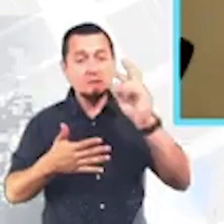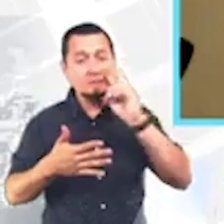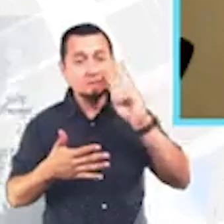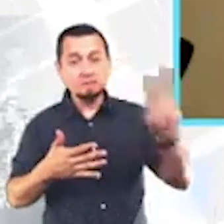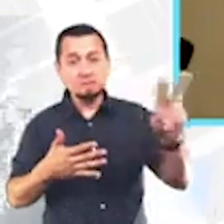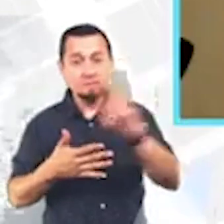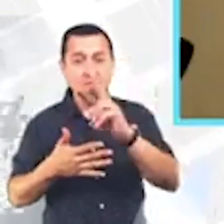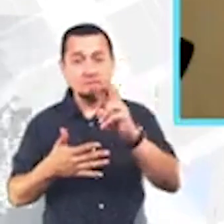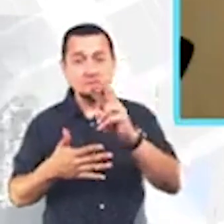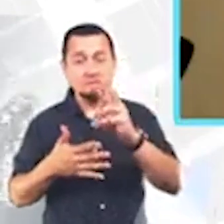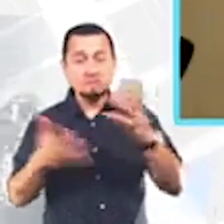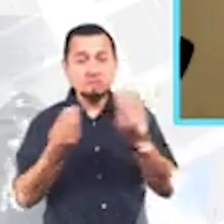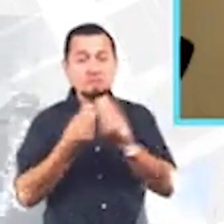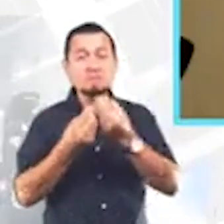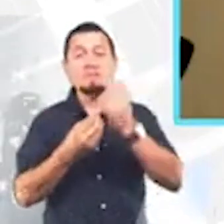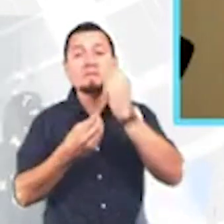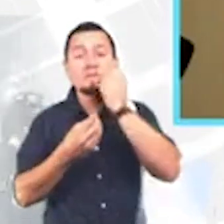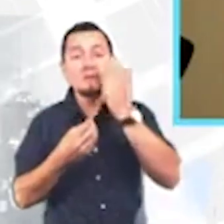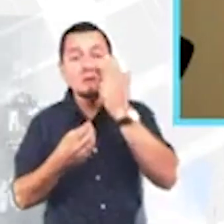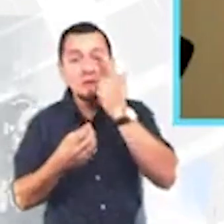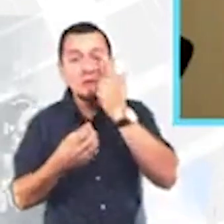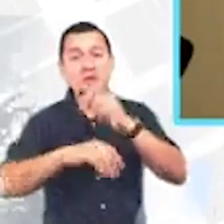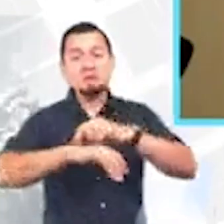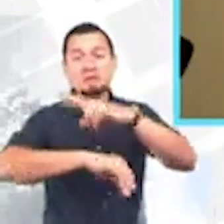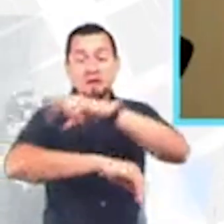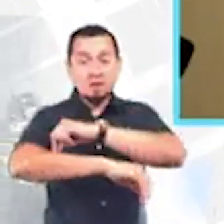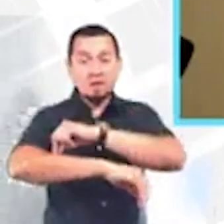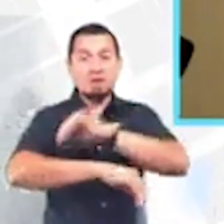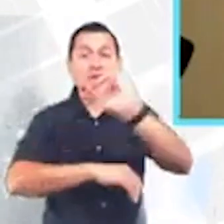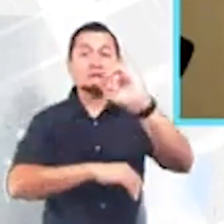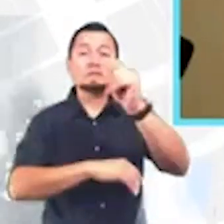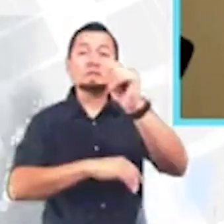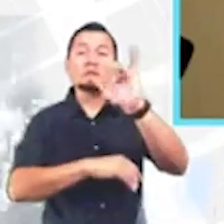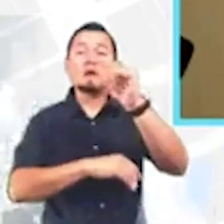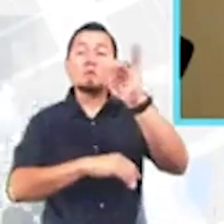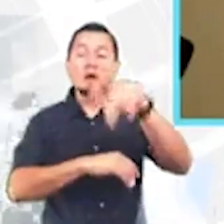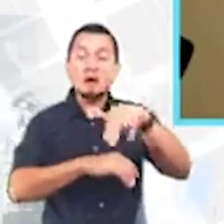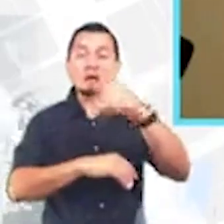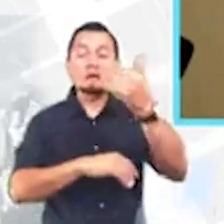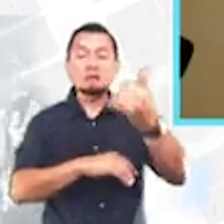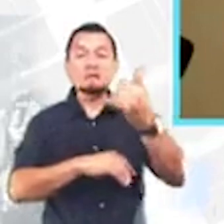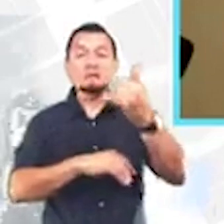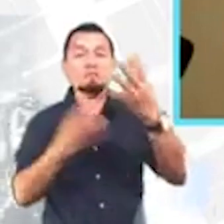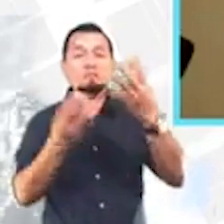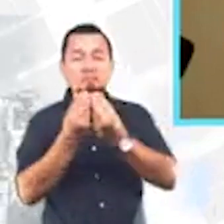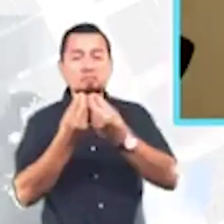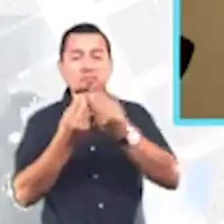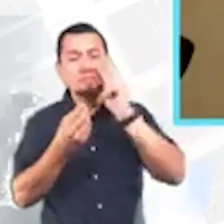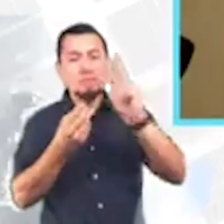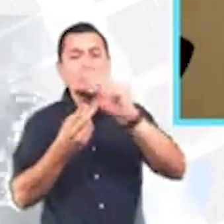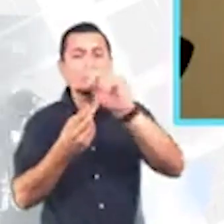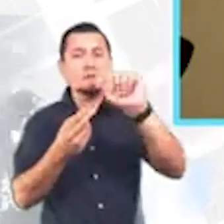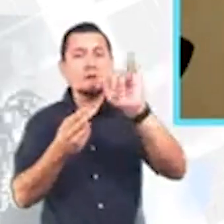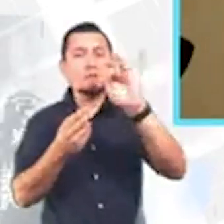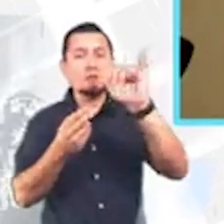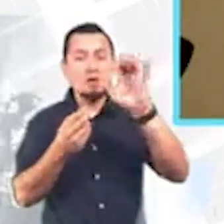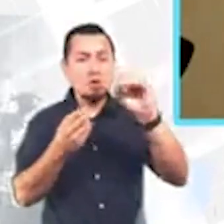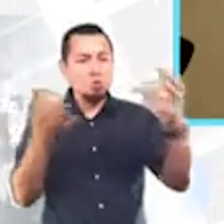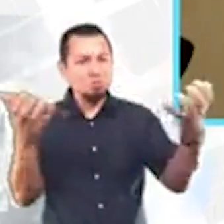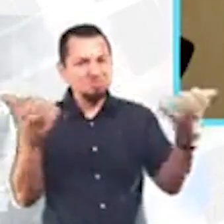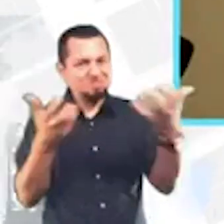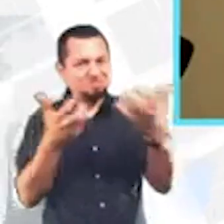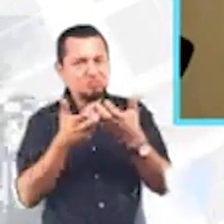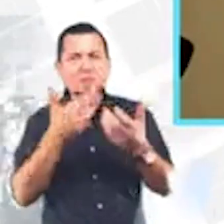Tlajomulco, El Salto, Iztahuacán de los Membrillos, Juanacatlán y por supuesto Zapotlanejo, con la visión hacia un futuro donde nuestras